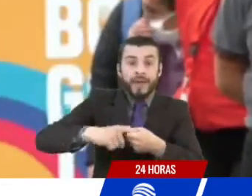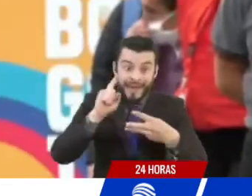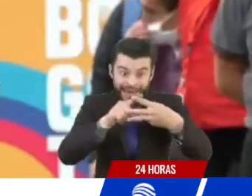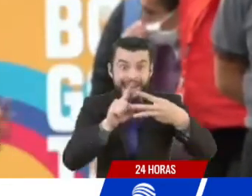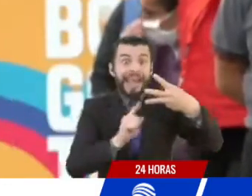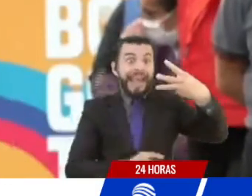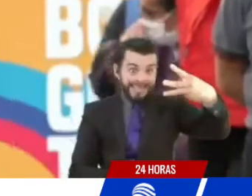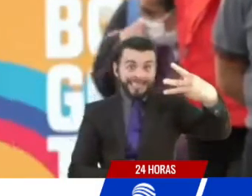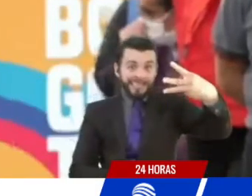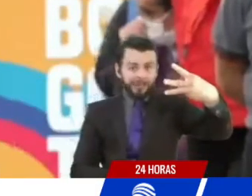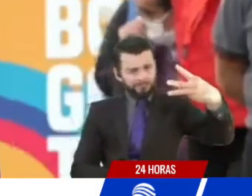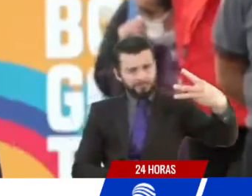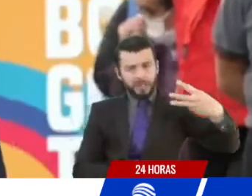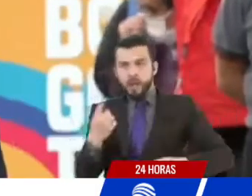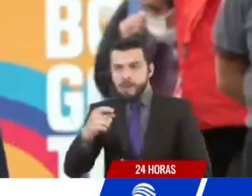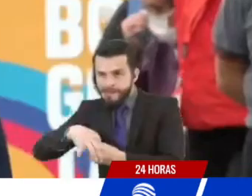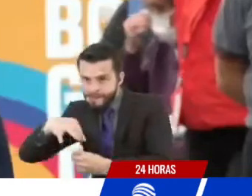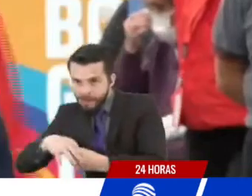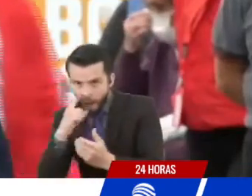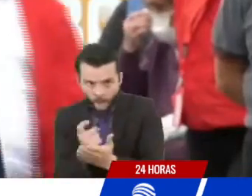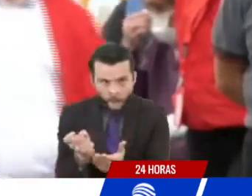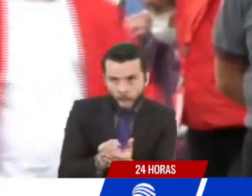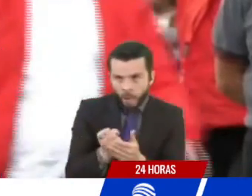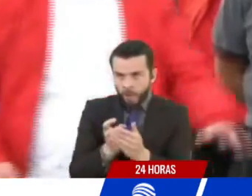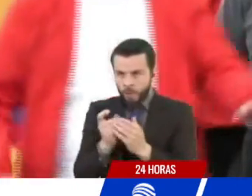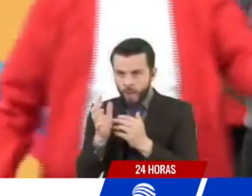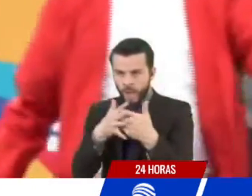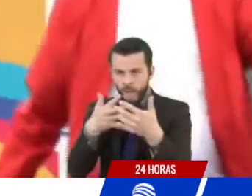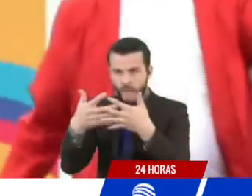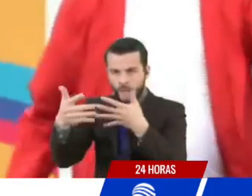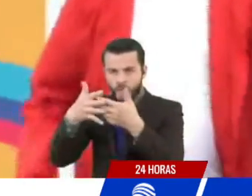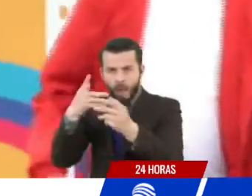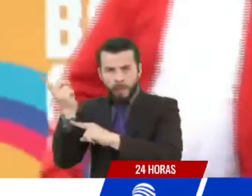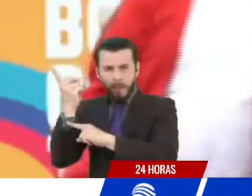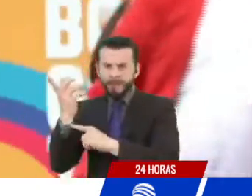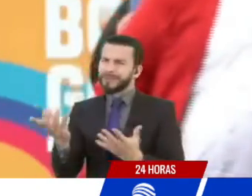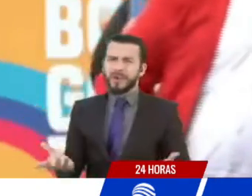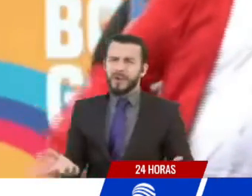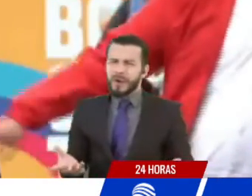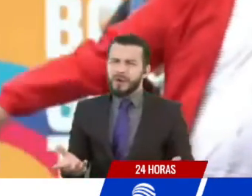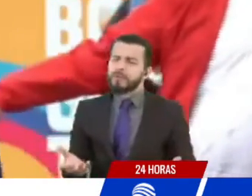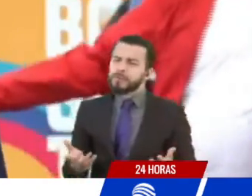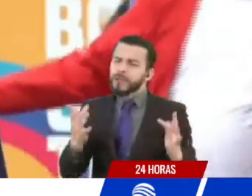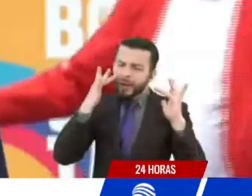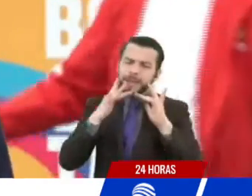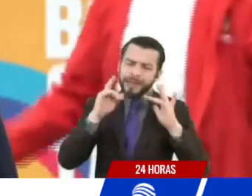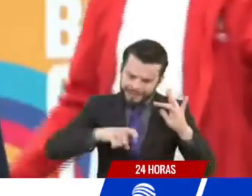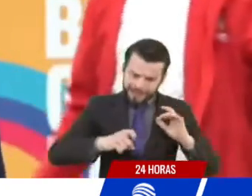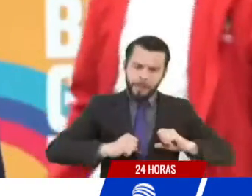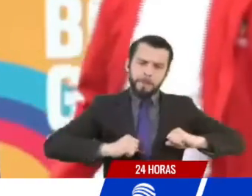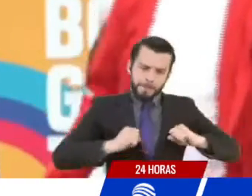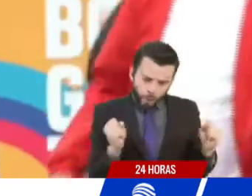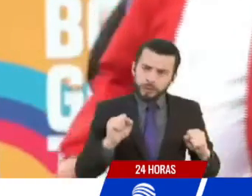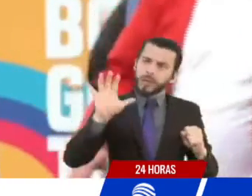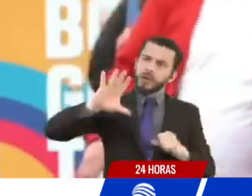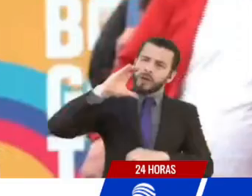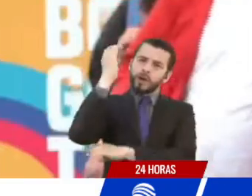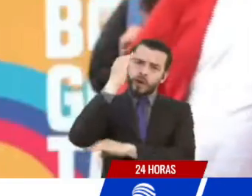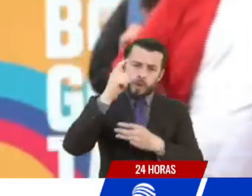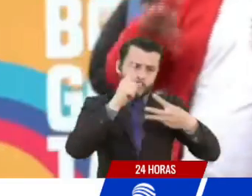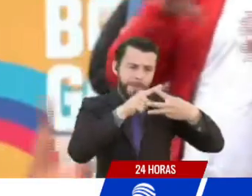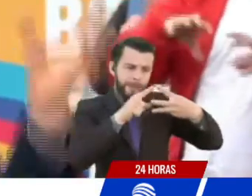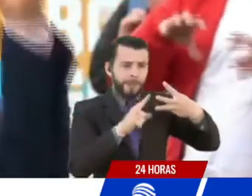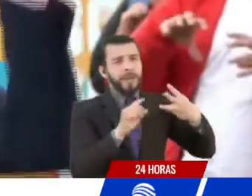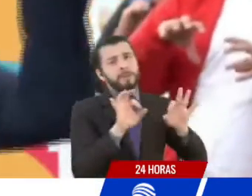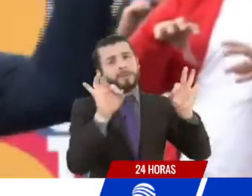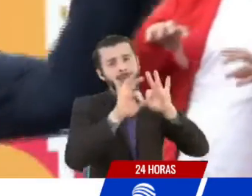de mezquindades y oportunismos políticos es lo que necesita Bogotá y necesita Colombia. Lamentamos mucho